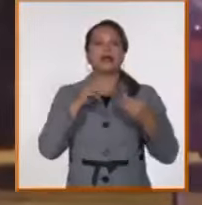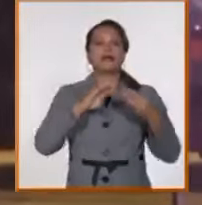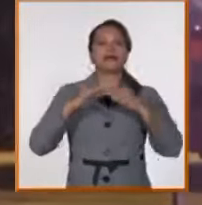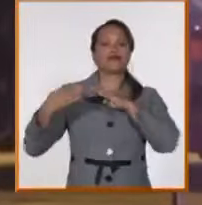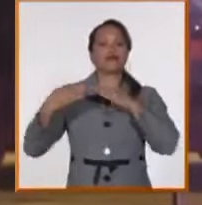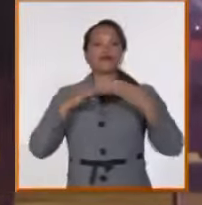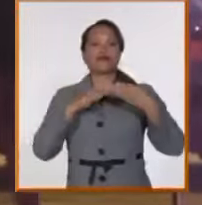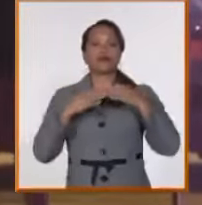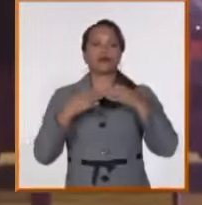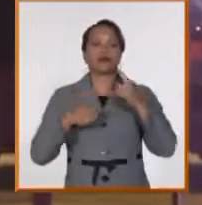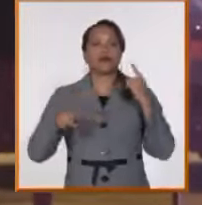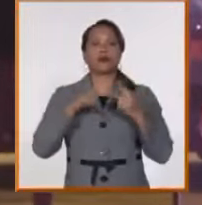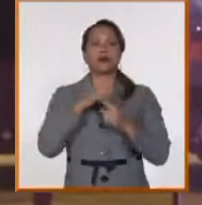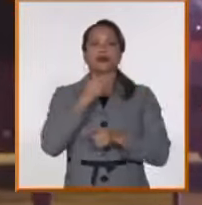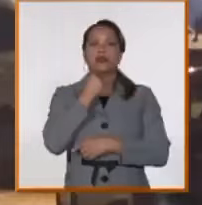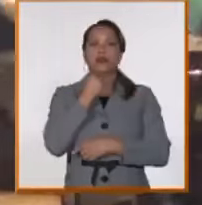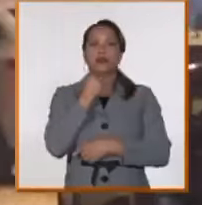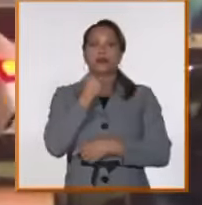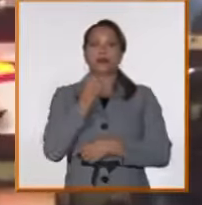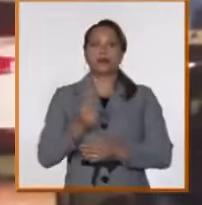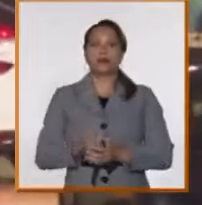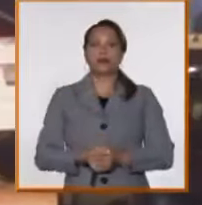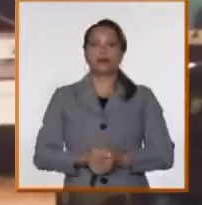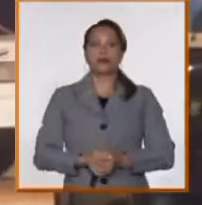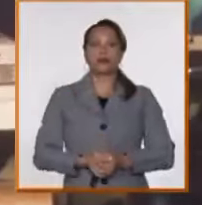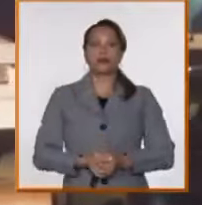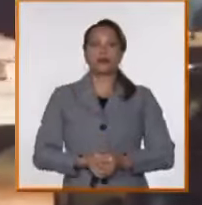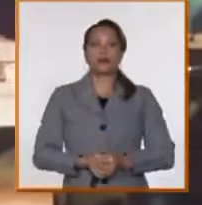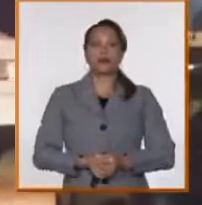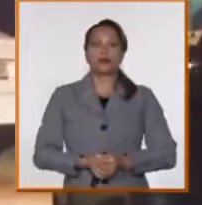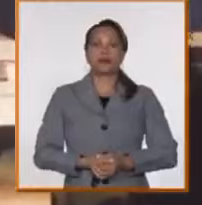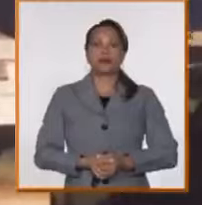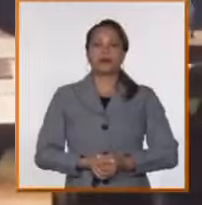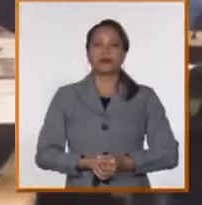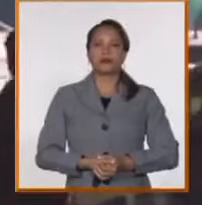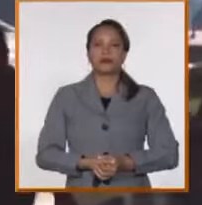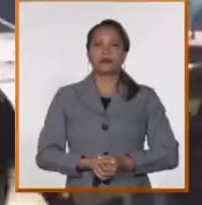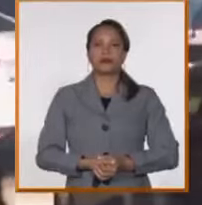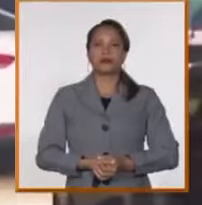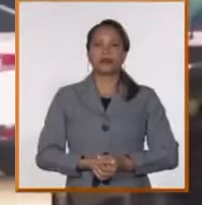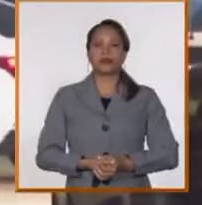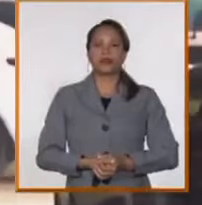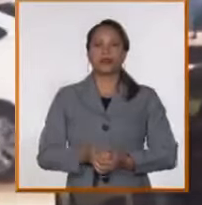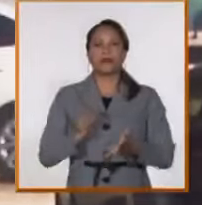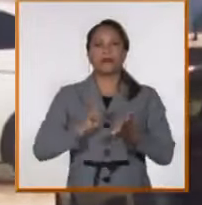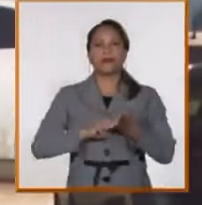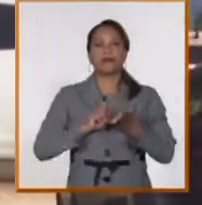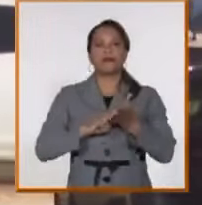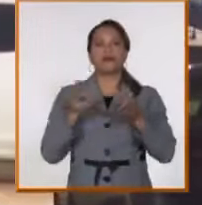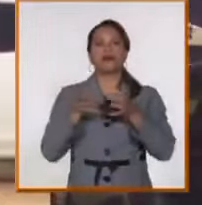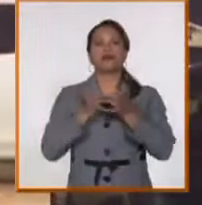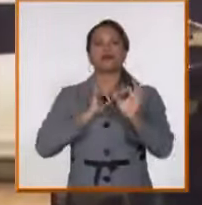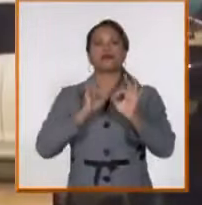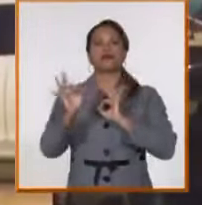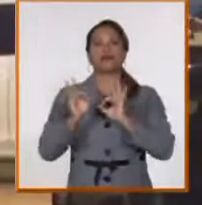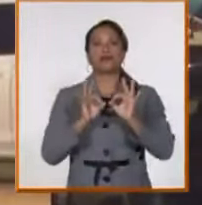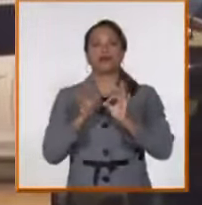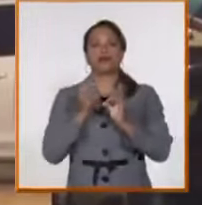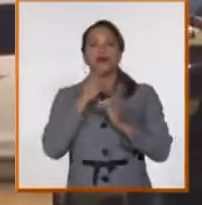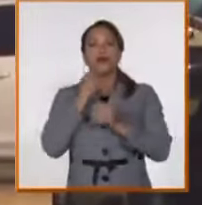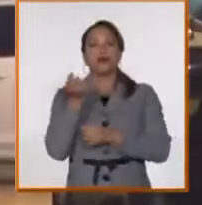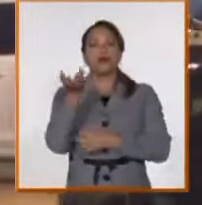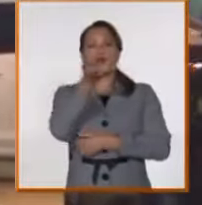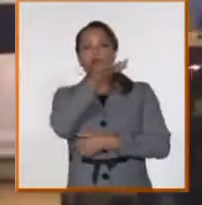ramala en la ocupada sis Jordania miembros de las fuerzas de seguridad lanzaron gases